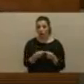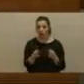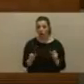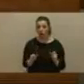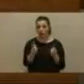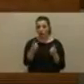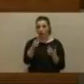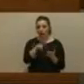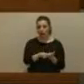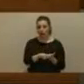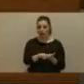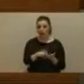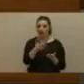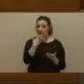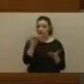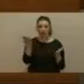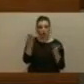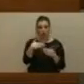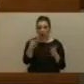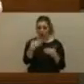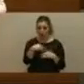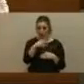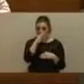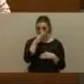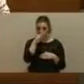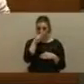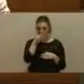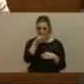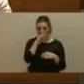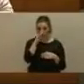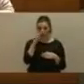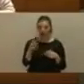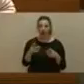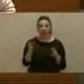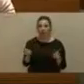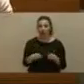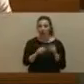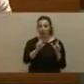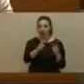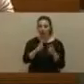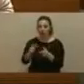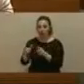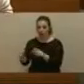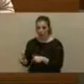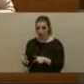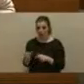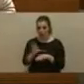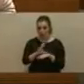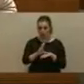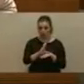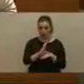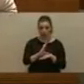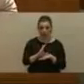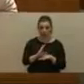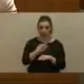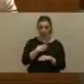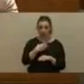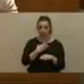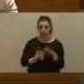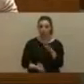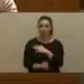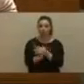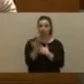cooficialidad. Y si no existe cooficialidad, por muchas reuniones que mantenga el consejero, no se podrá crear